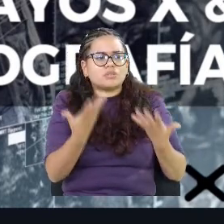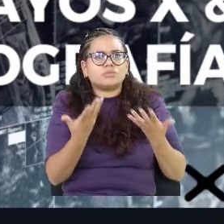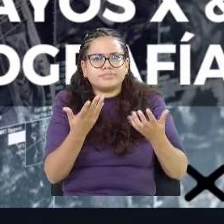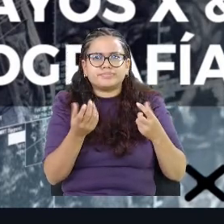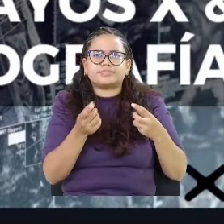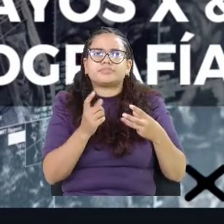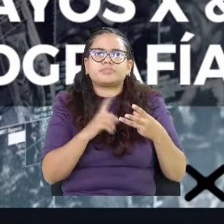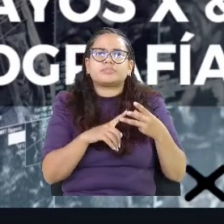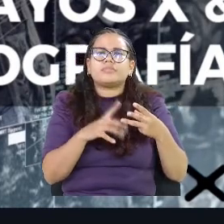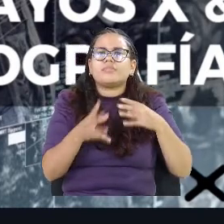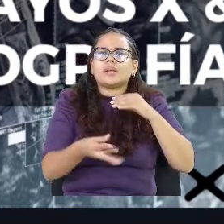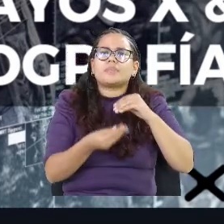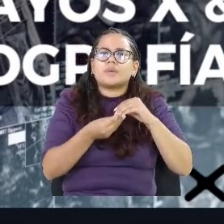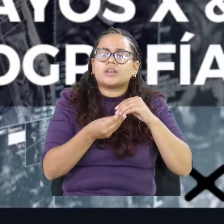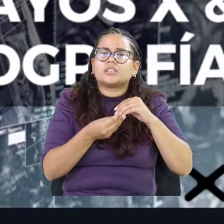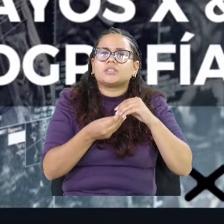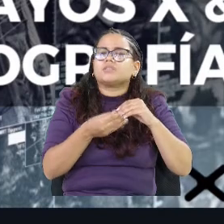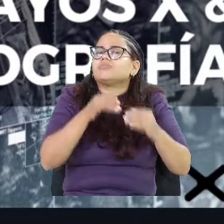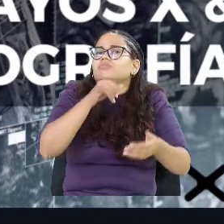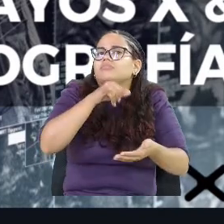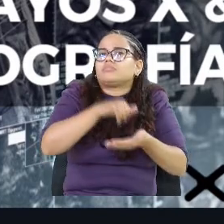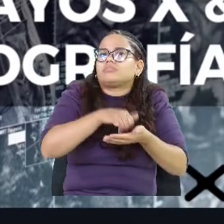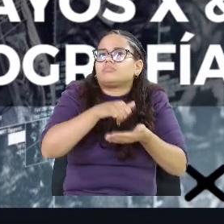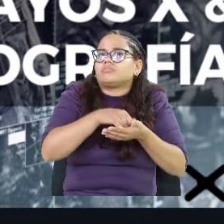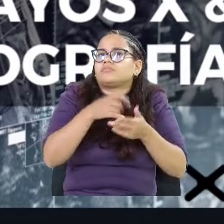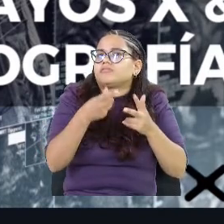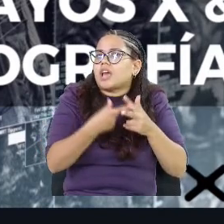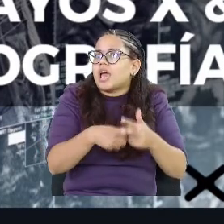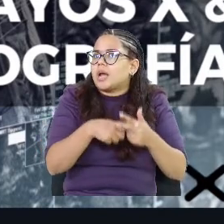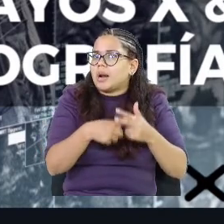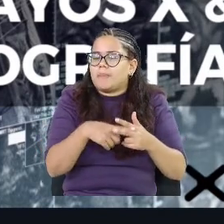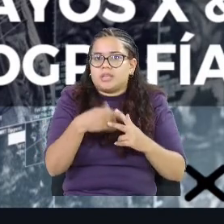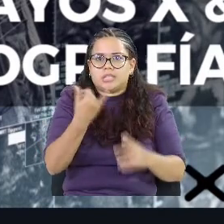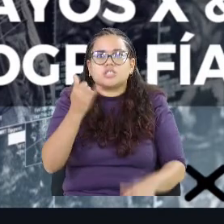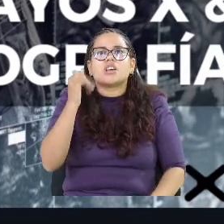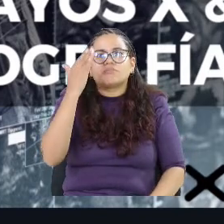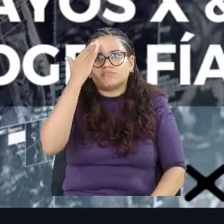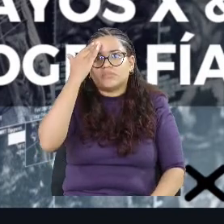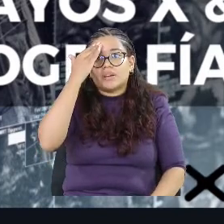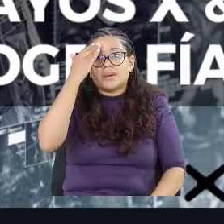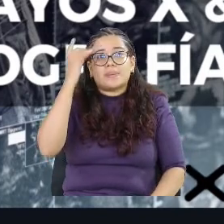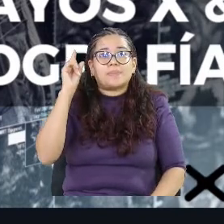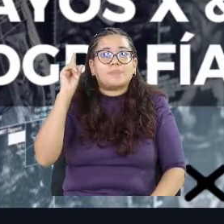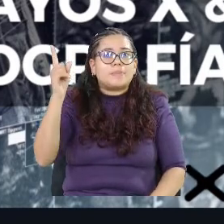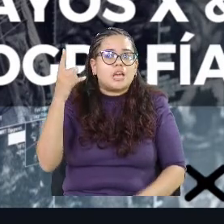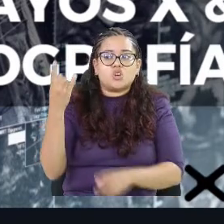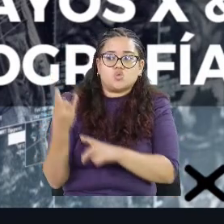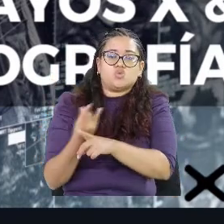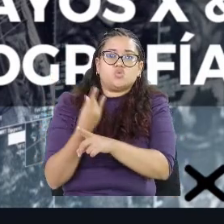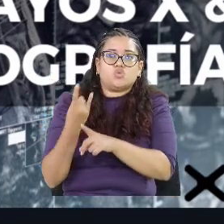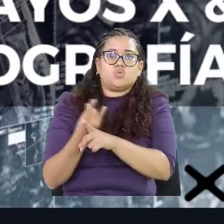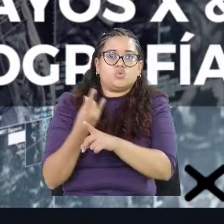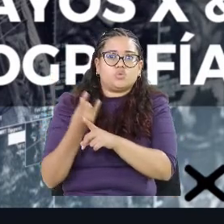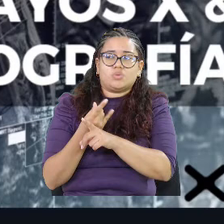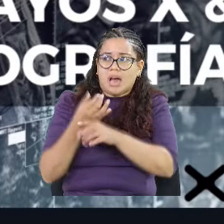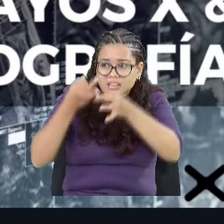y, y nuevamente son herramientas que ya existen pero que no se están haciendo uso de la